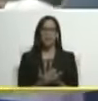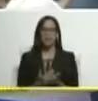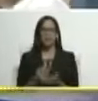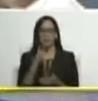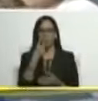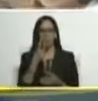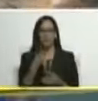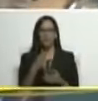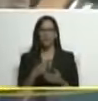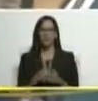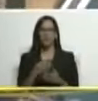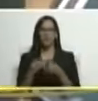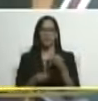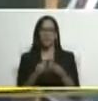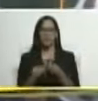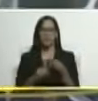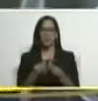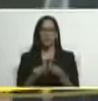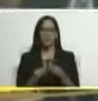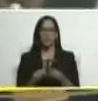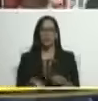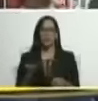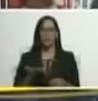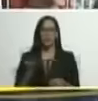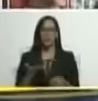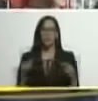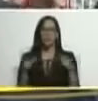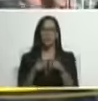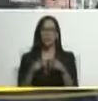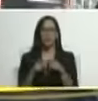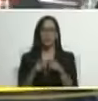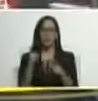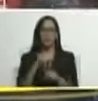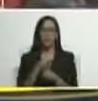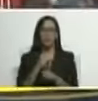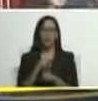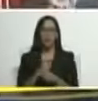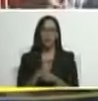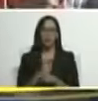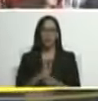podido apreciar en lo que ha sido esta importante reunión de trabajo.